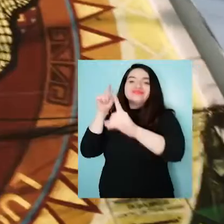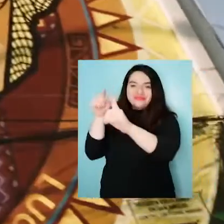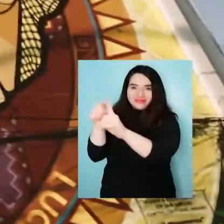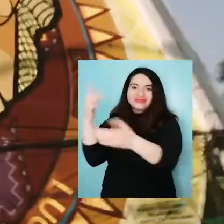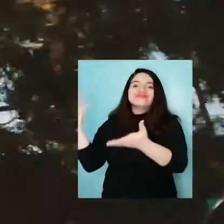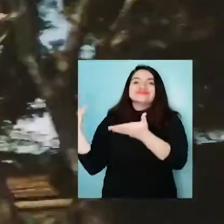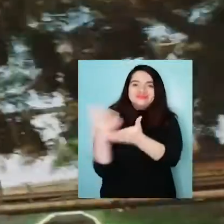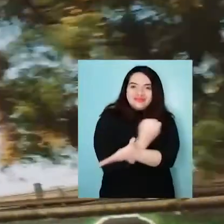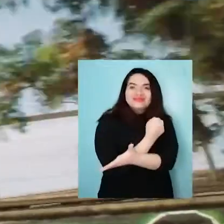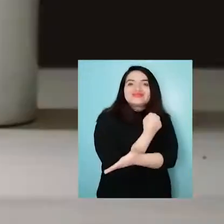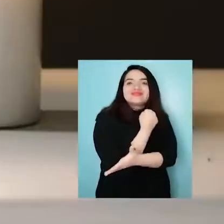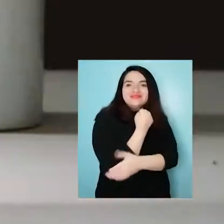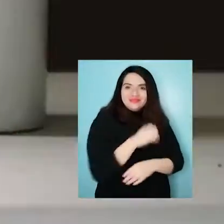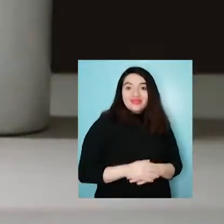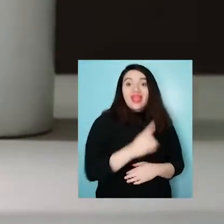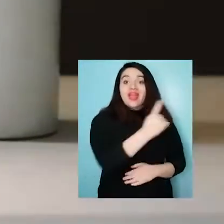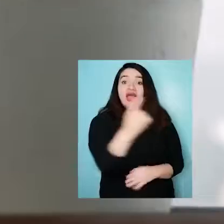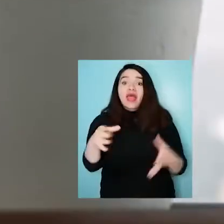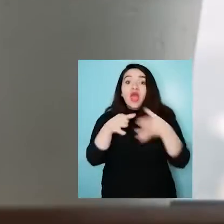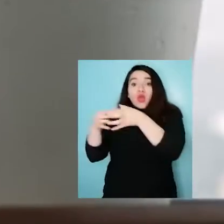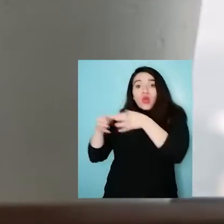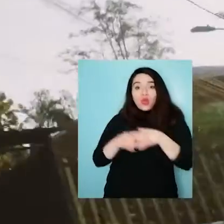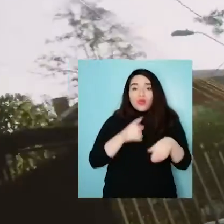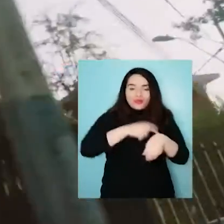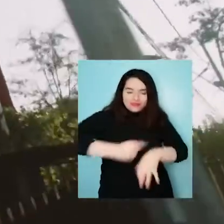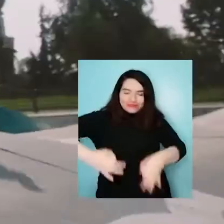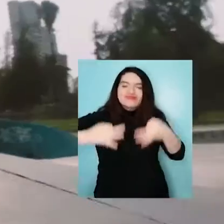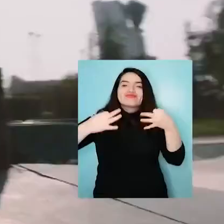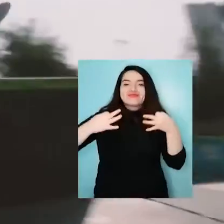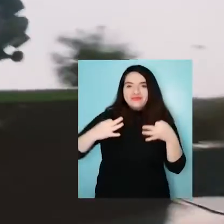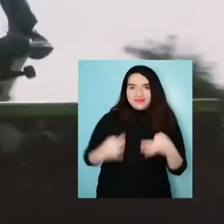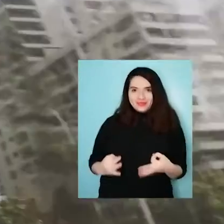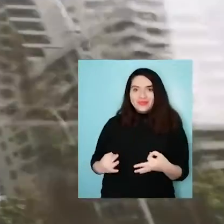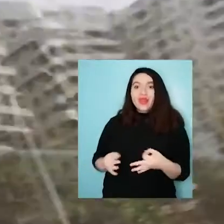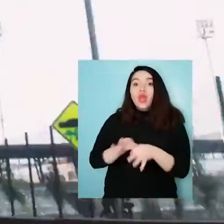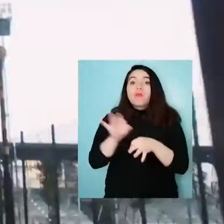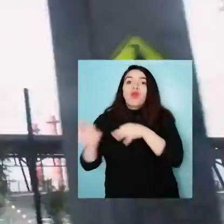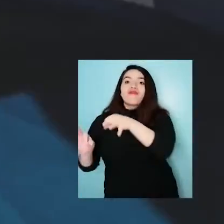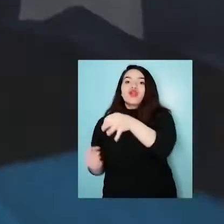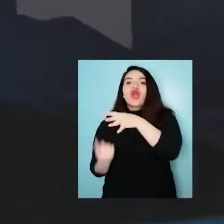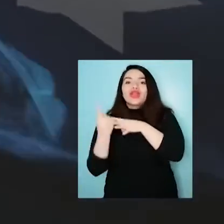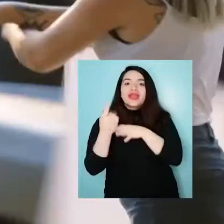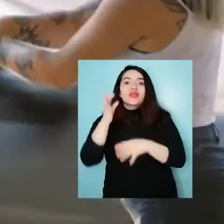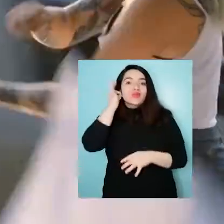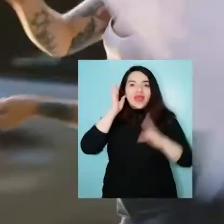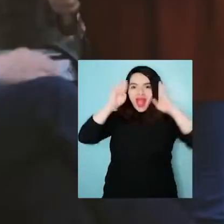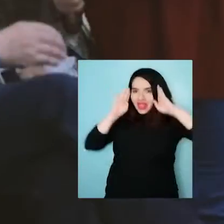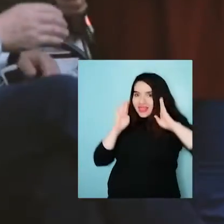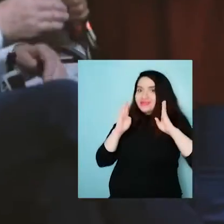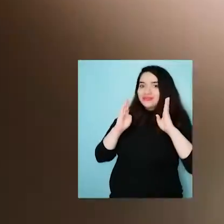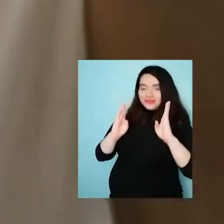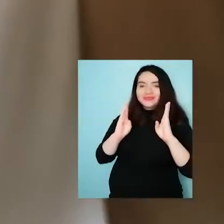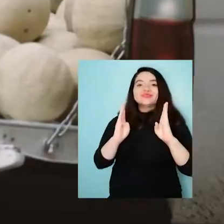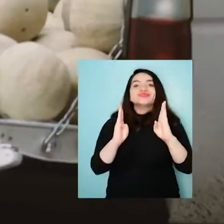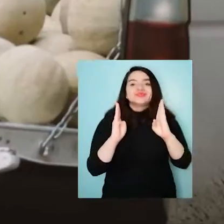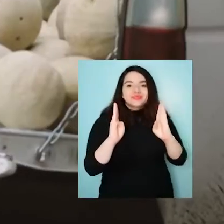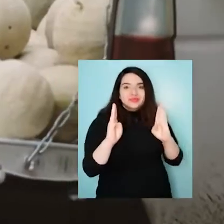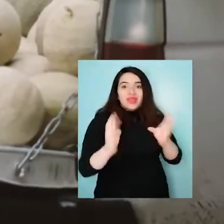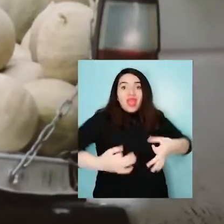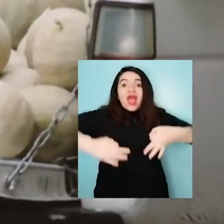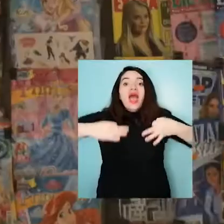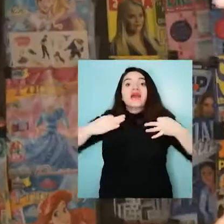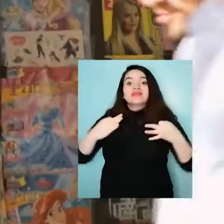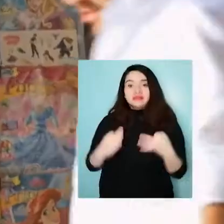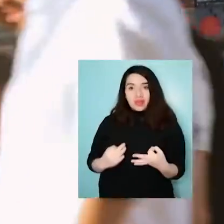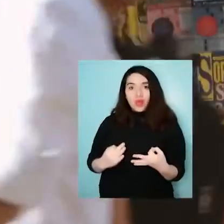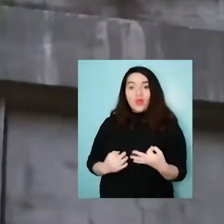capaz de un pueblo entero traerle plenitud. A cada generación le llega su momento. Pueblos originarios, mujeres, estén atentos.